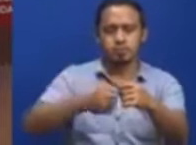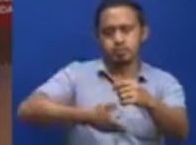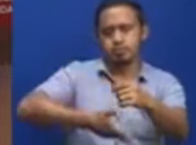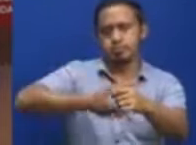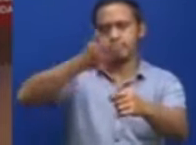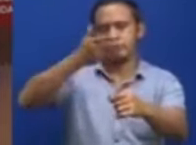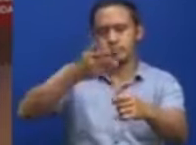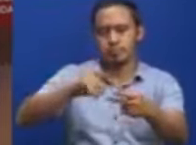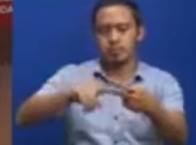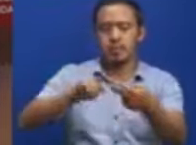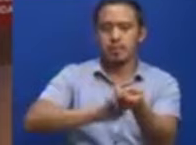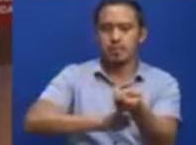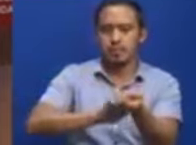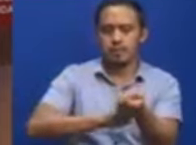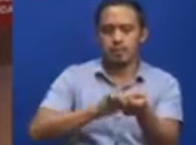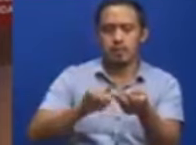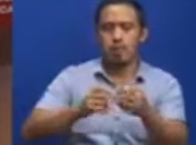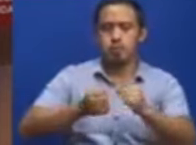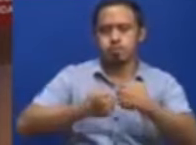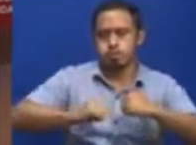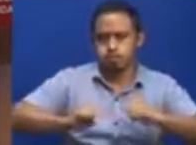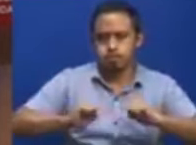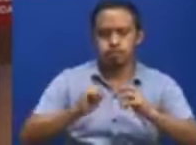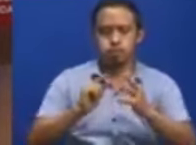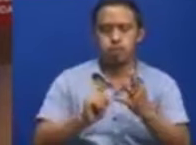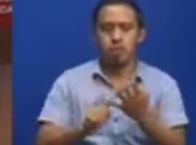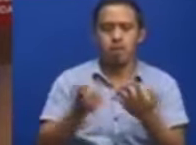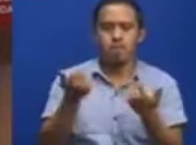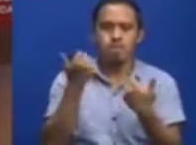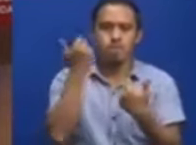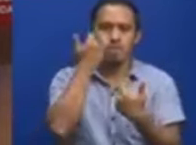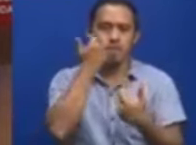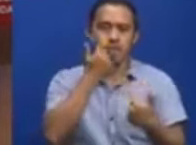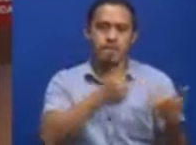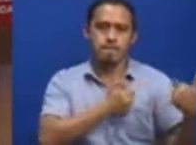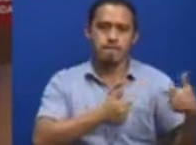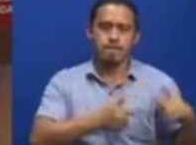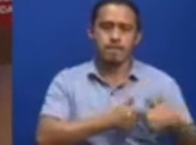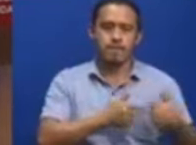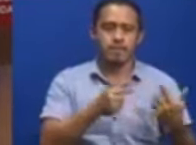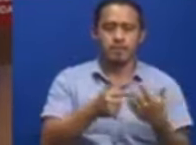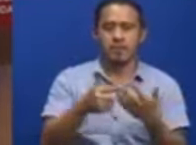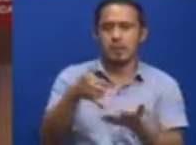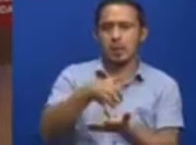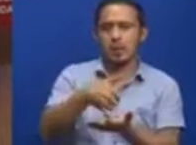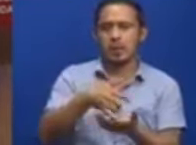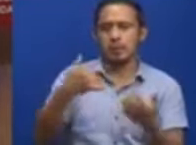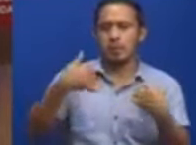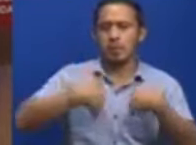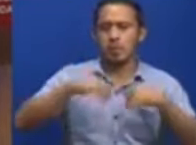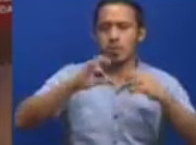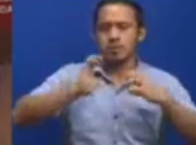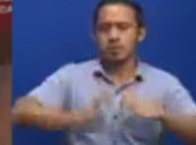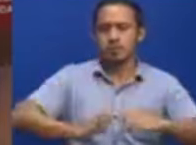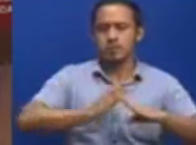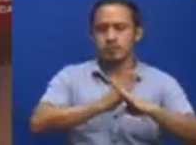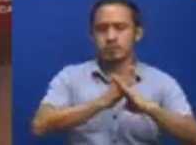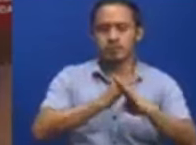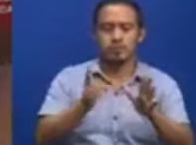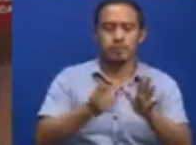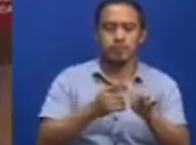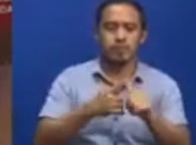arterial, diabetes, obesidad, enfermedades cardíacas, síndromes de inmunodeficiencia, insuficiencia renal